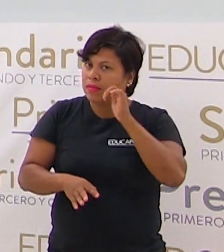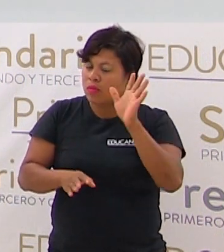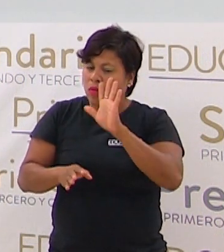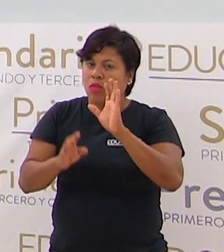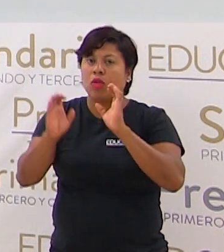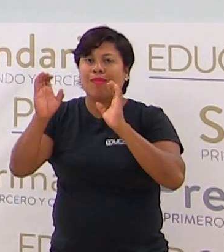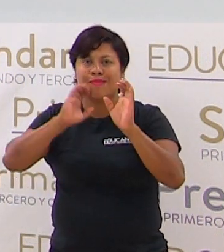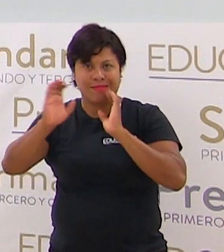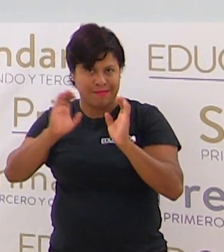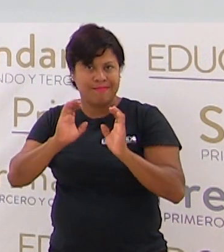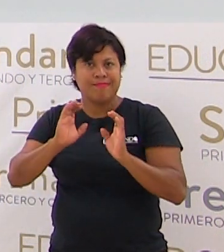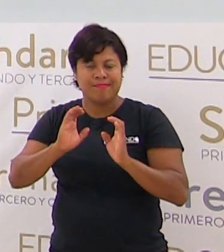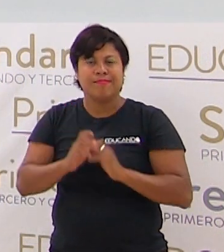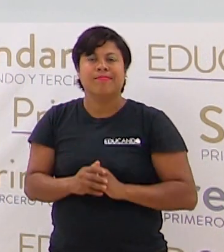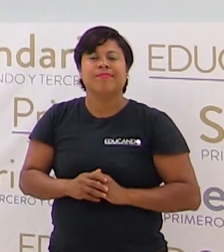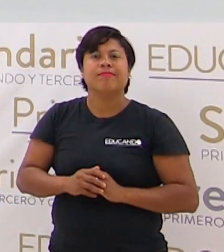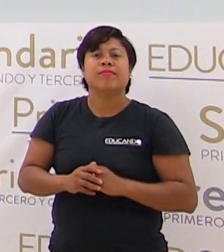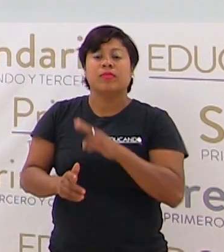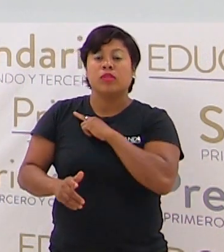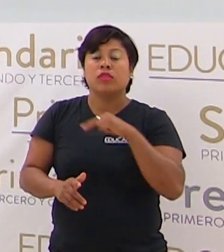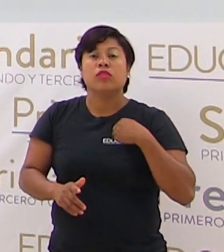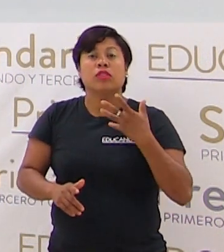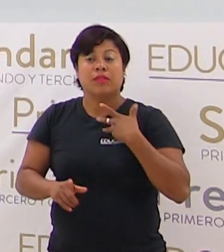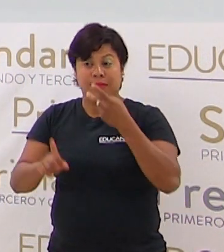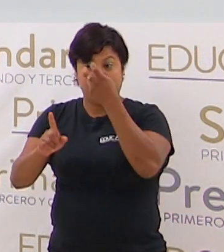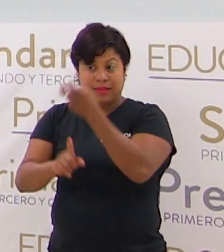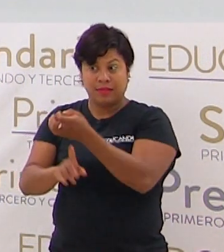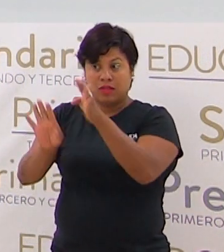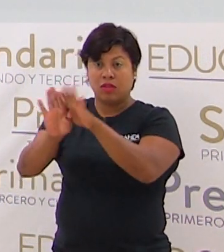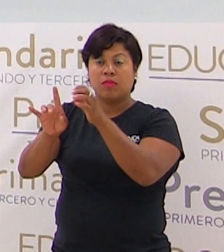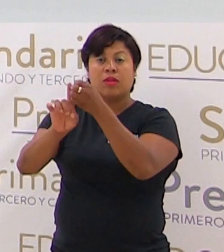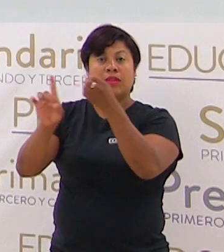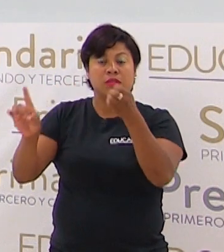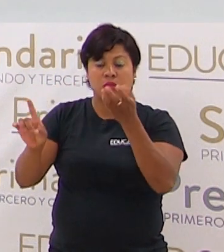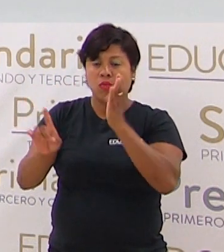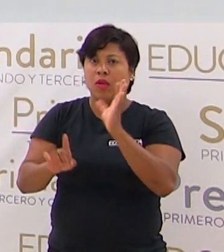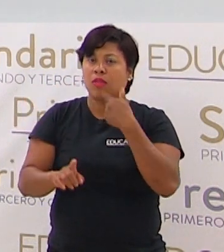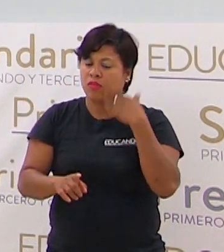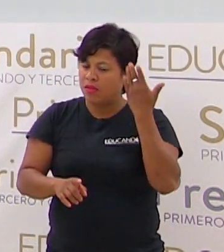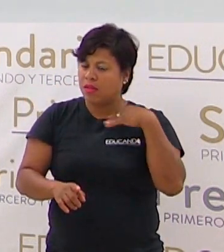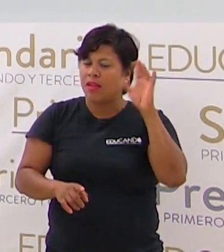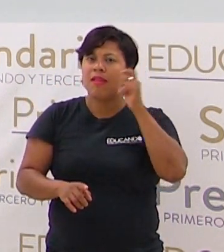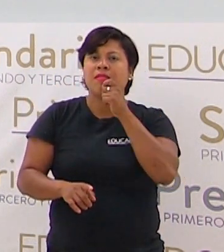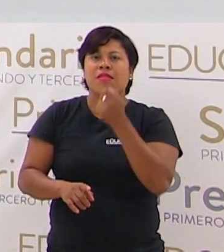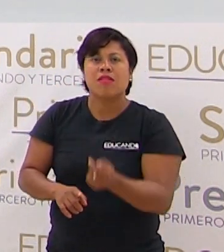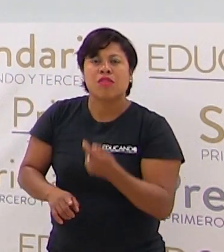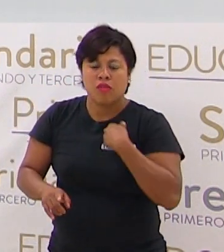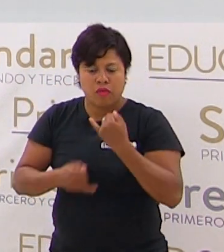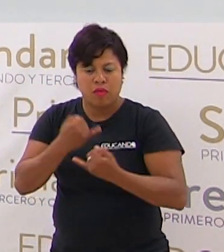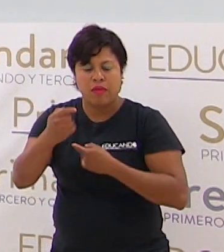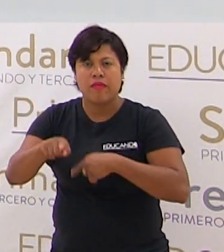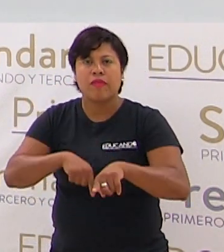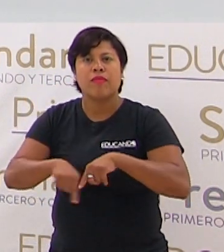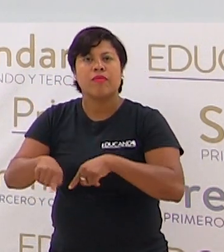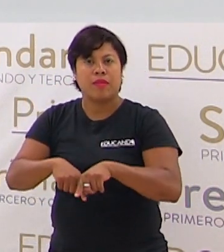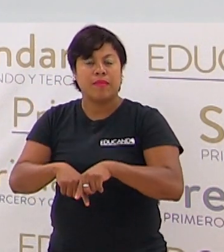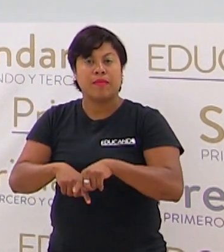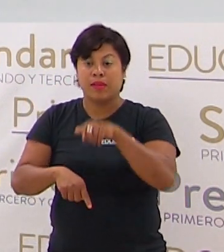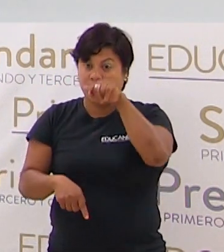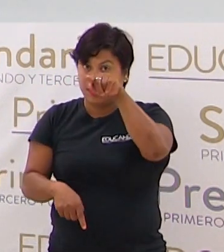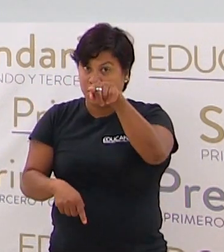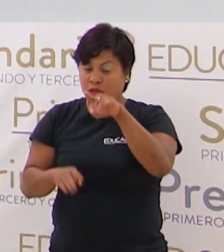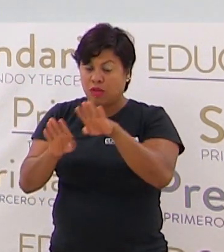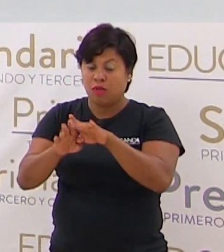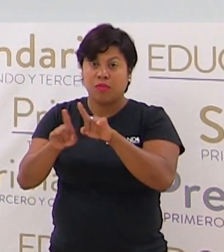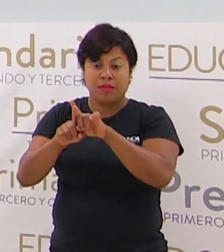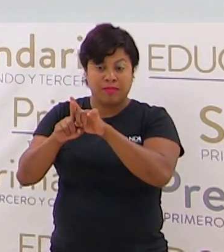de comunicar. Tenemos la oración. Cuando era niño jugaba fútbol. Pregunto, en tu